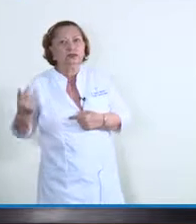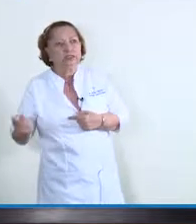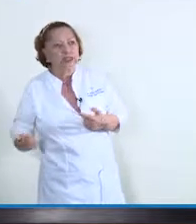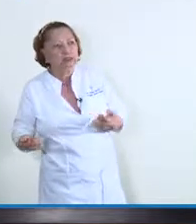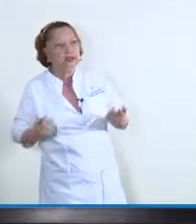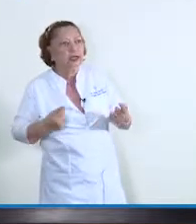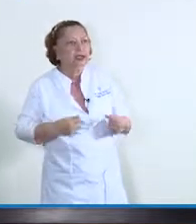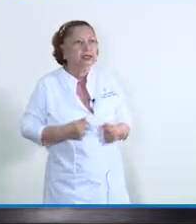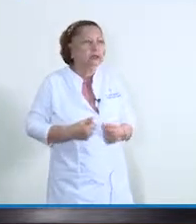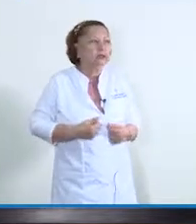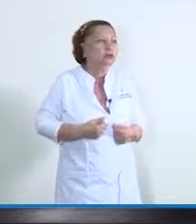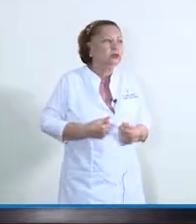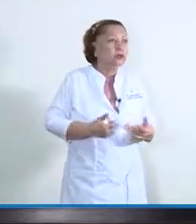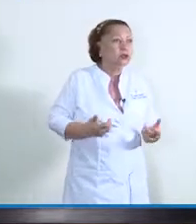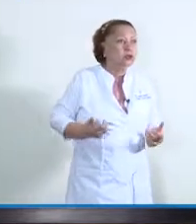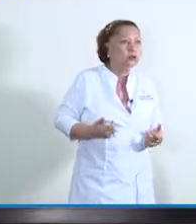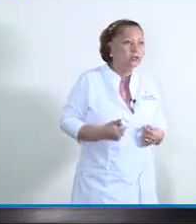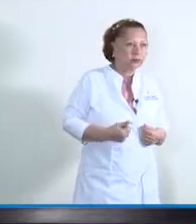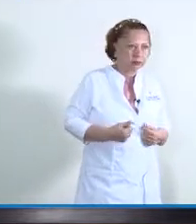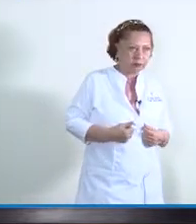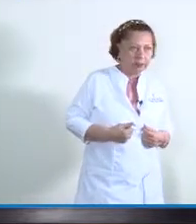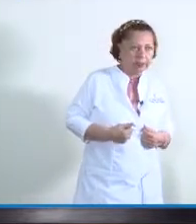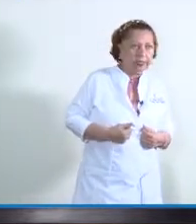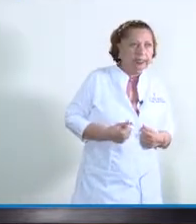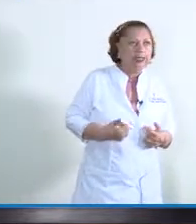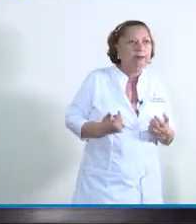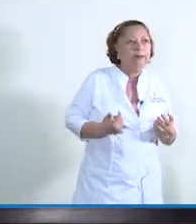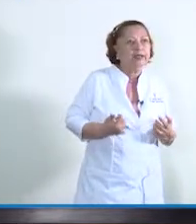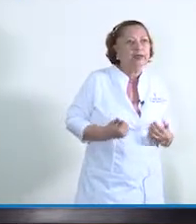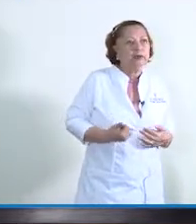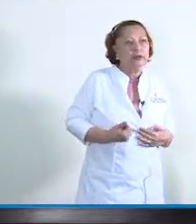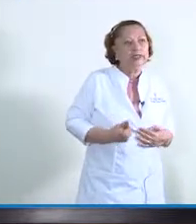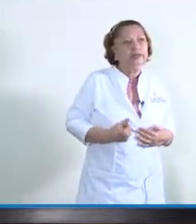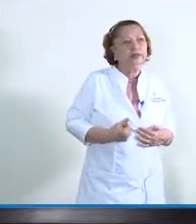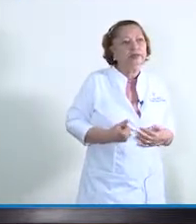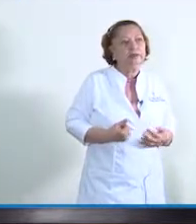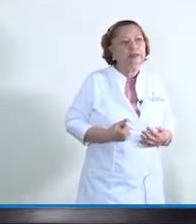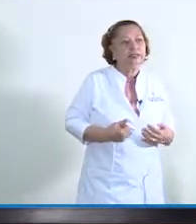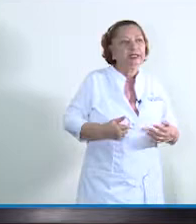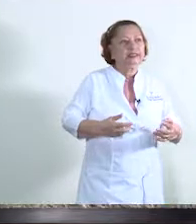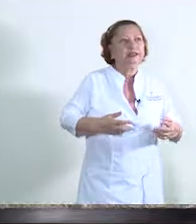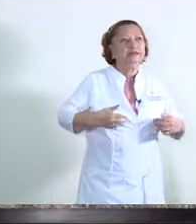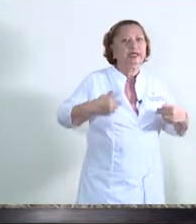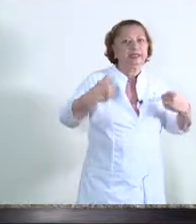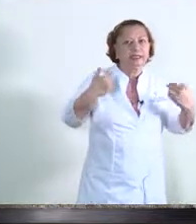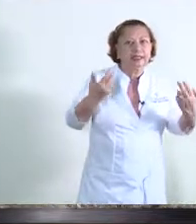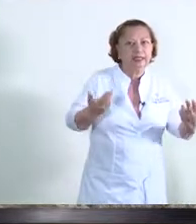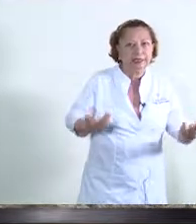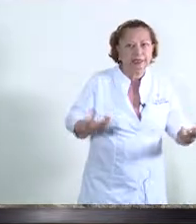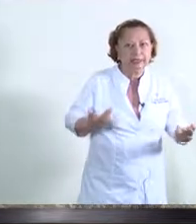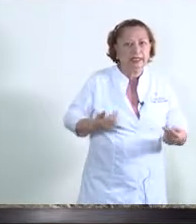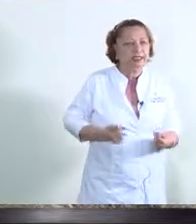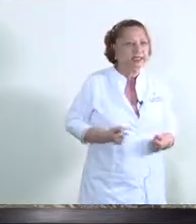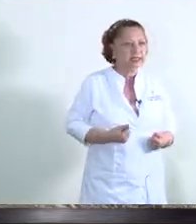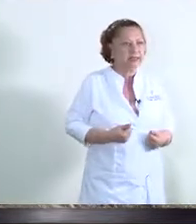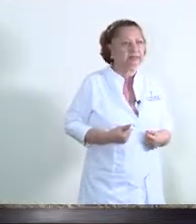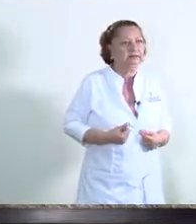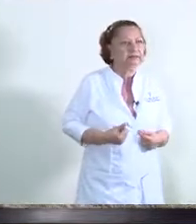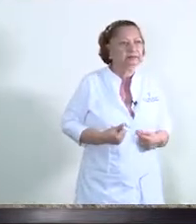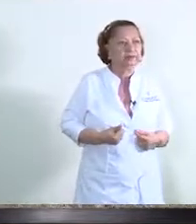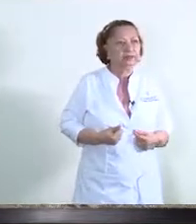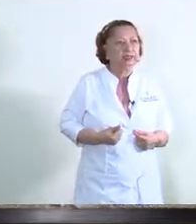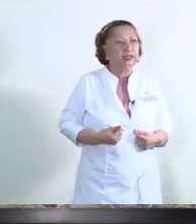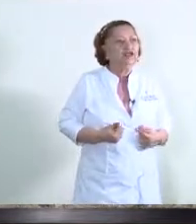familiar, su vecino más querido, lo pasó. ¿Qué pasa con esta víctima indirecta? Empieza a tener